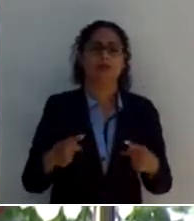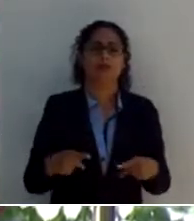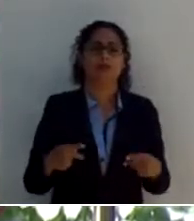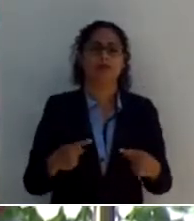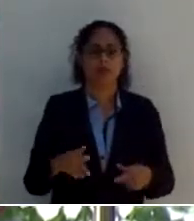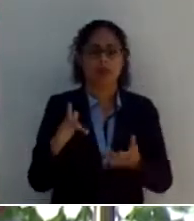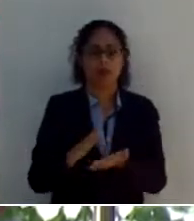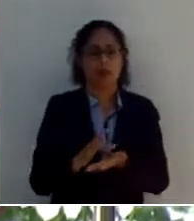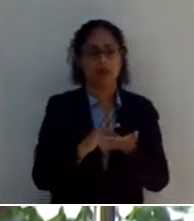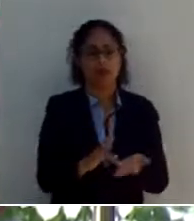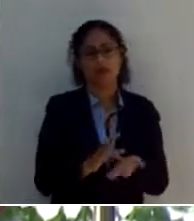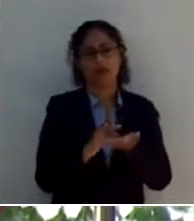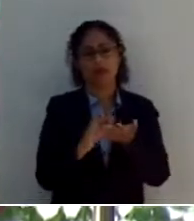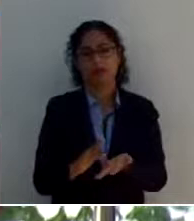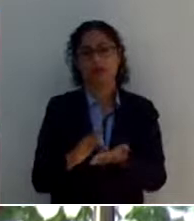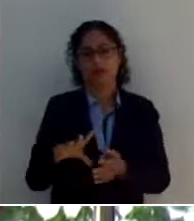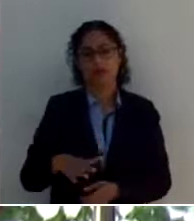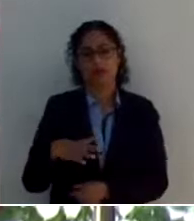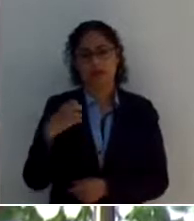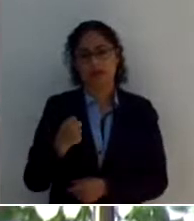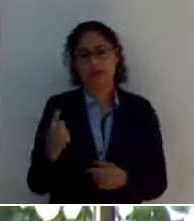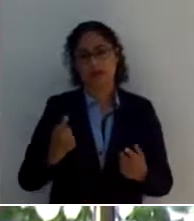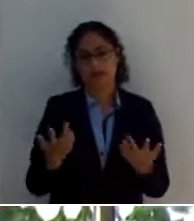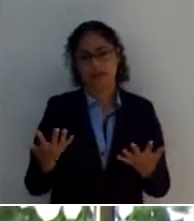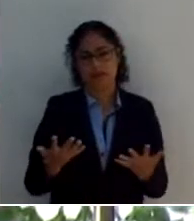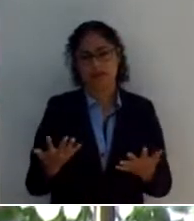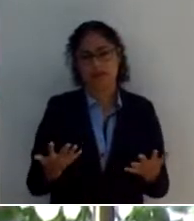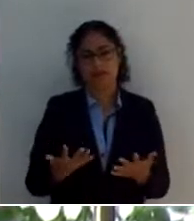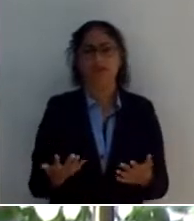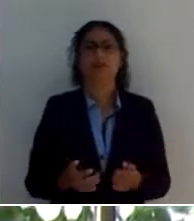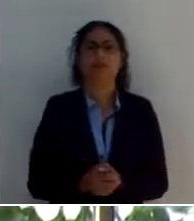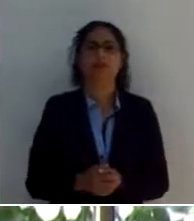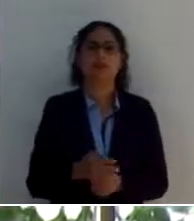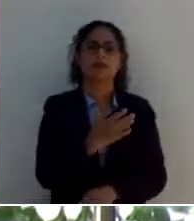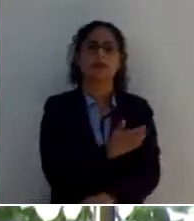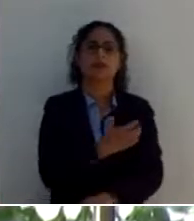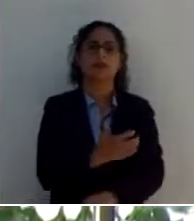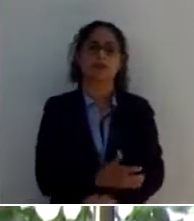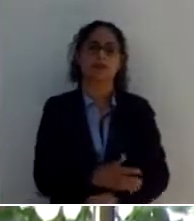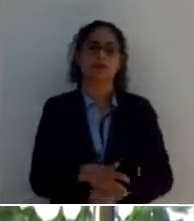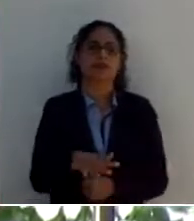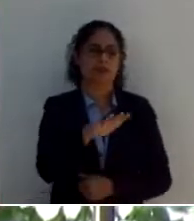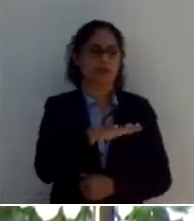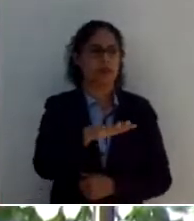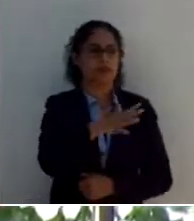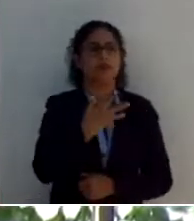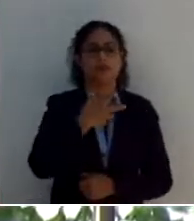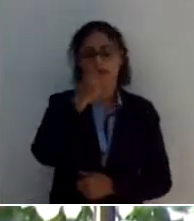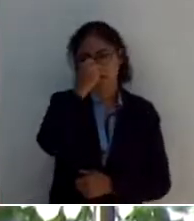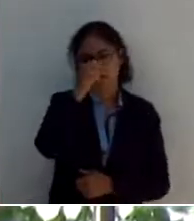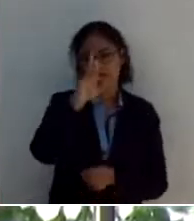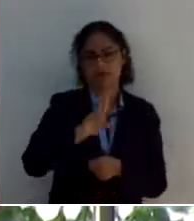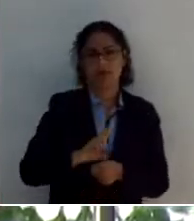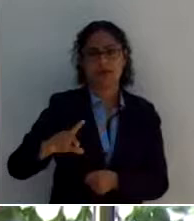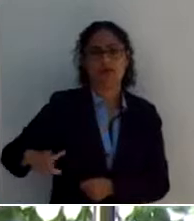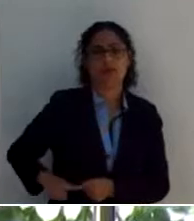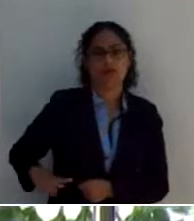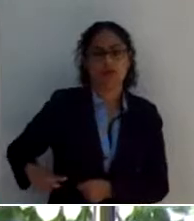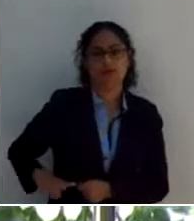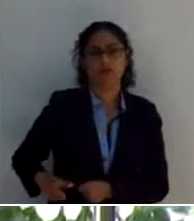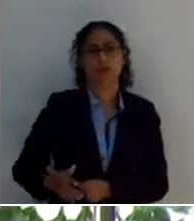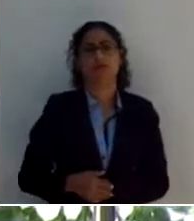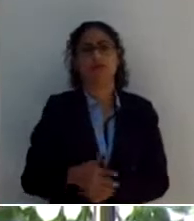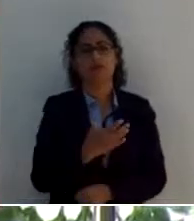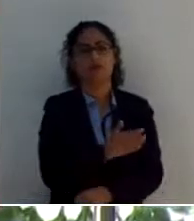que apoyan el esfuerzo que estamos realizando. A mis compañeros, aquí está presente el secretario de Gobierno, Armando Hurtado,